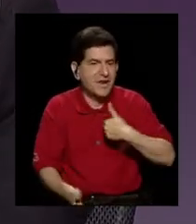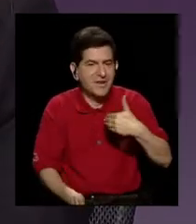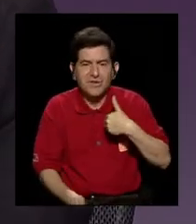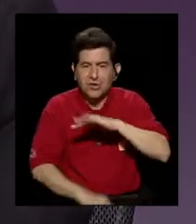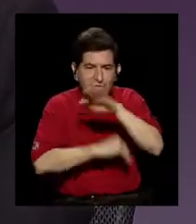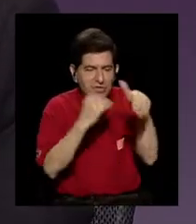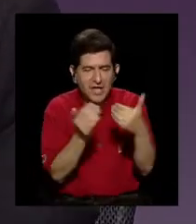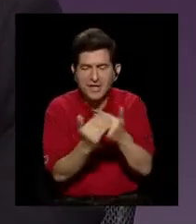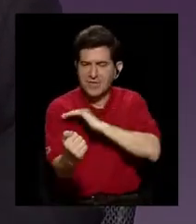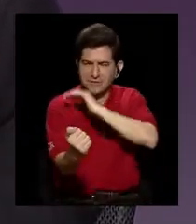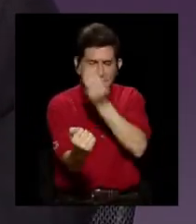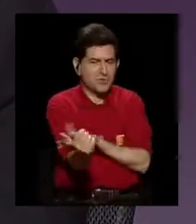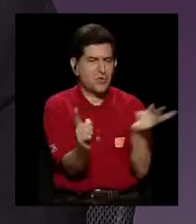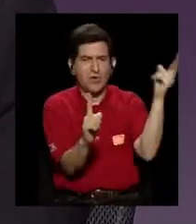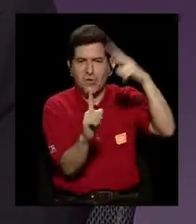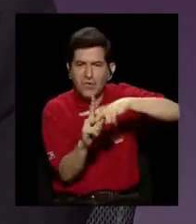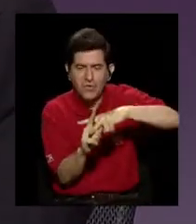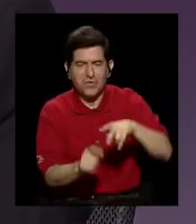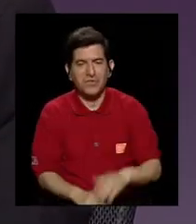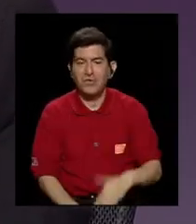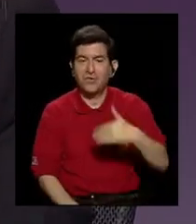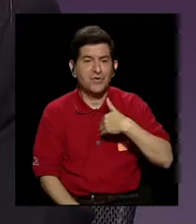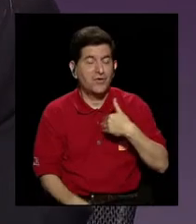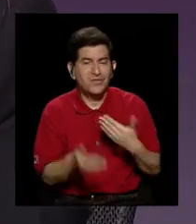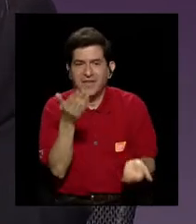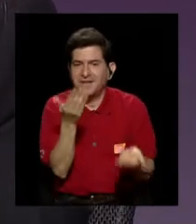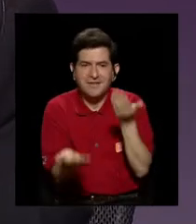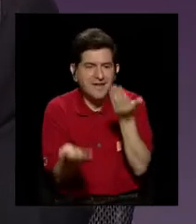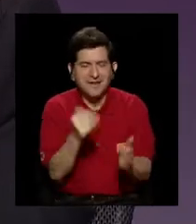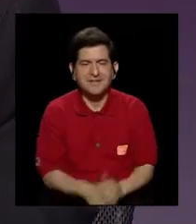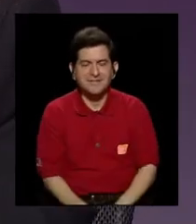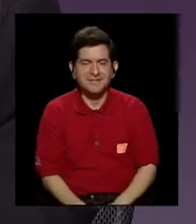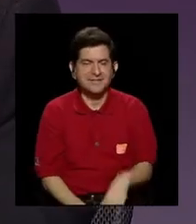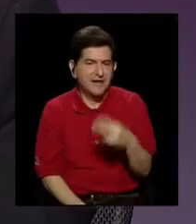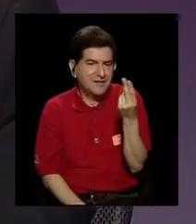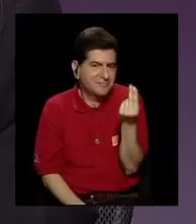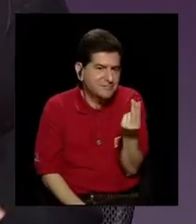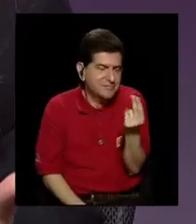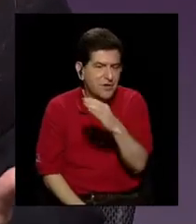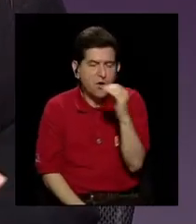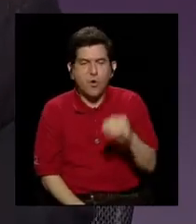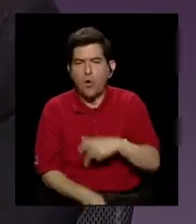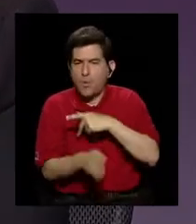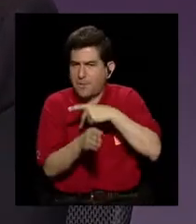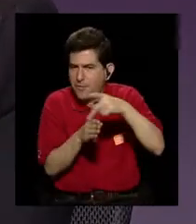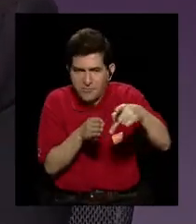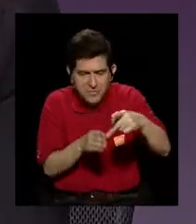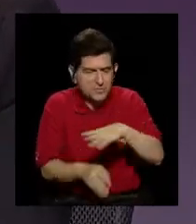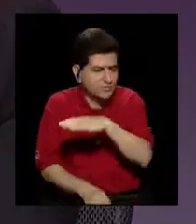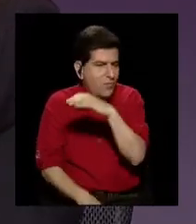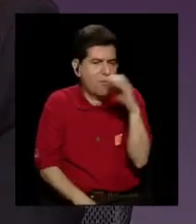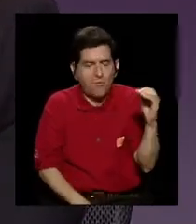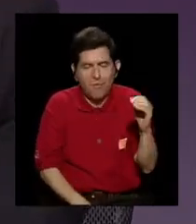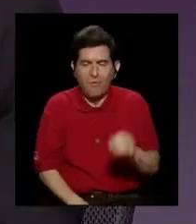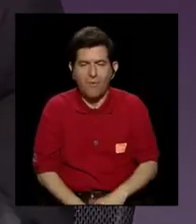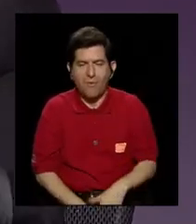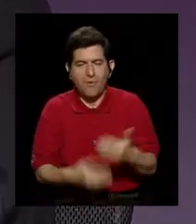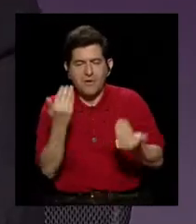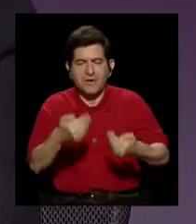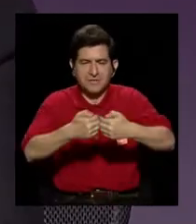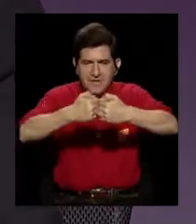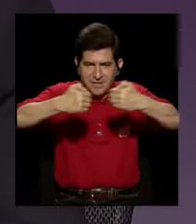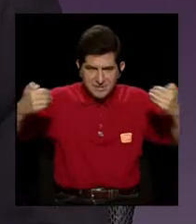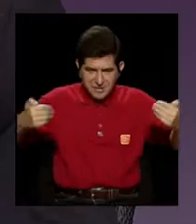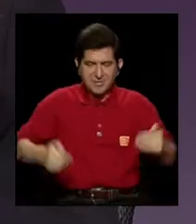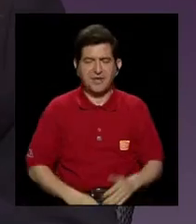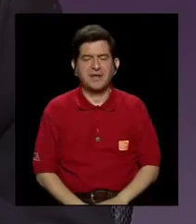ese empoderamiento, que no tiene quizás recursos económicos o profesionales o están aisladas, que se vinieron